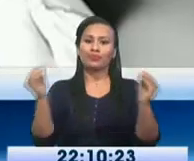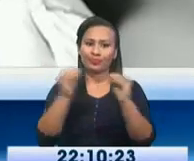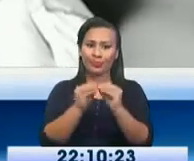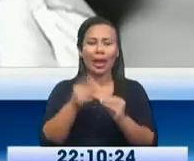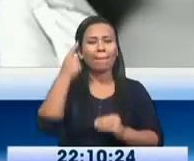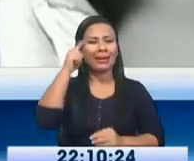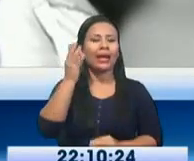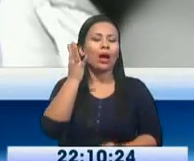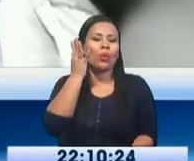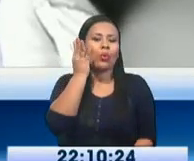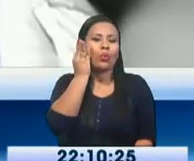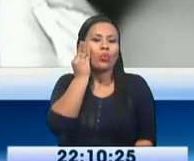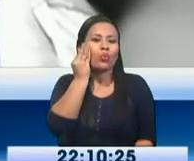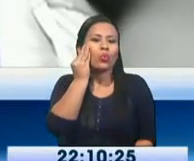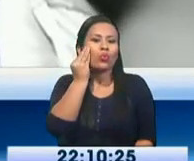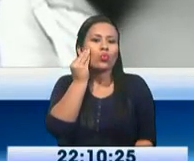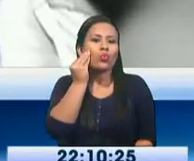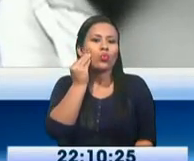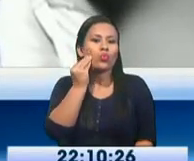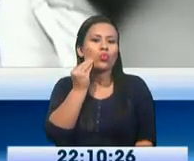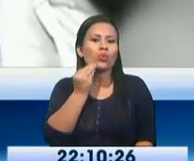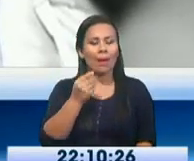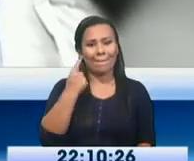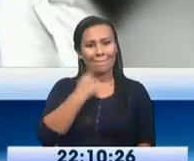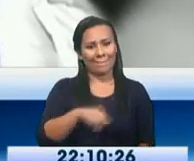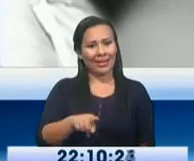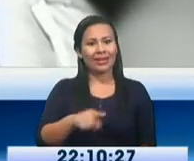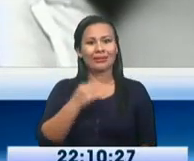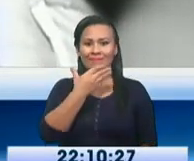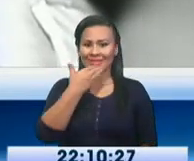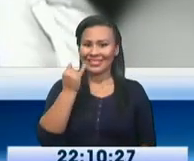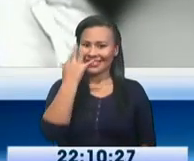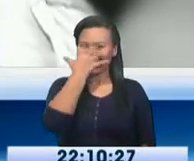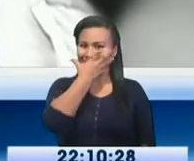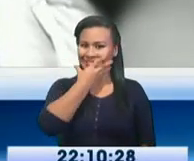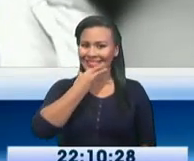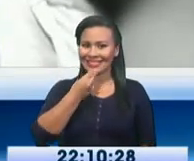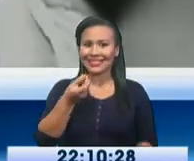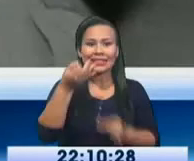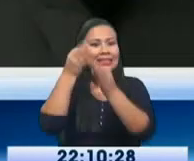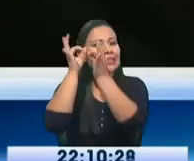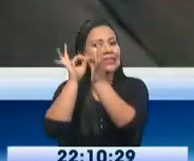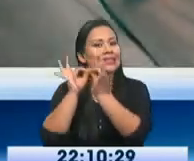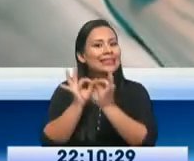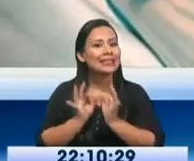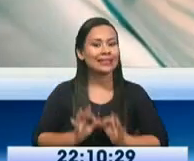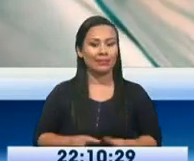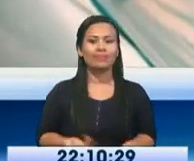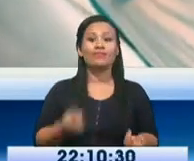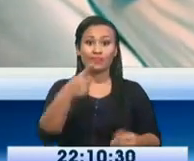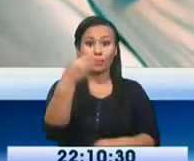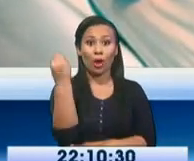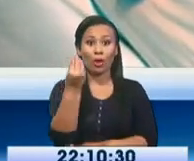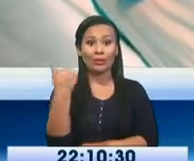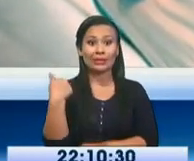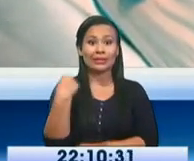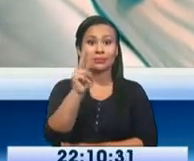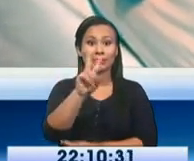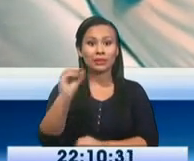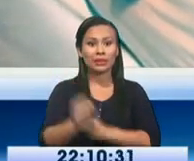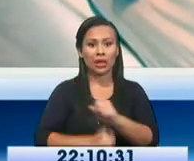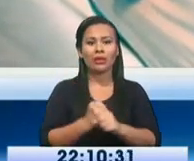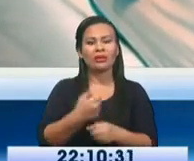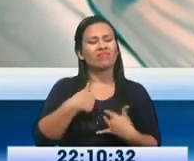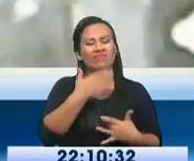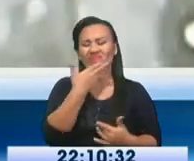mucho más el tema de su imagen, de su rostro, en cuanto a la estética de la cicatriz. La joven de 20 años quiere olvidar